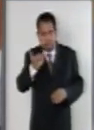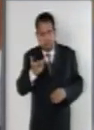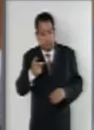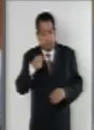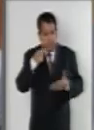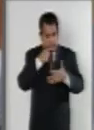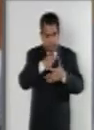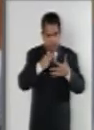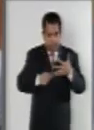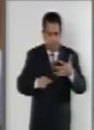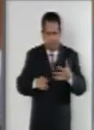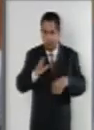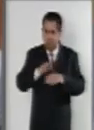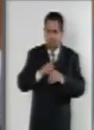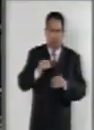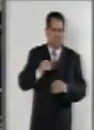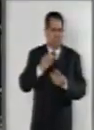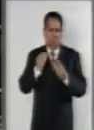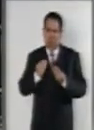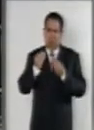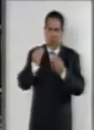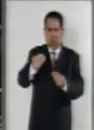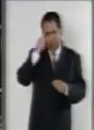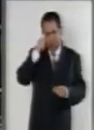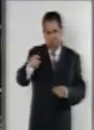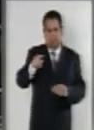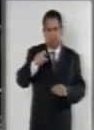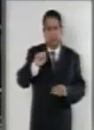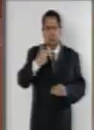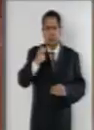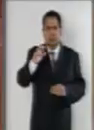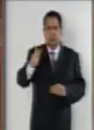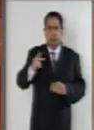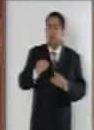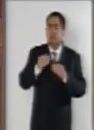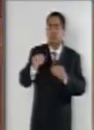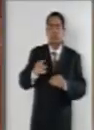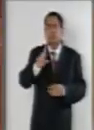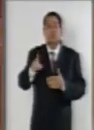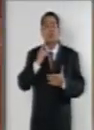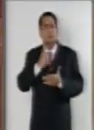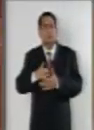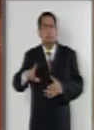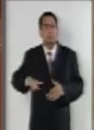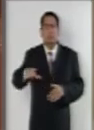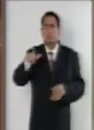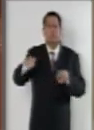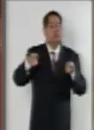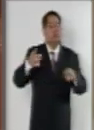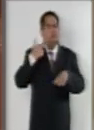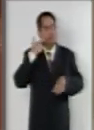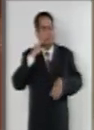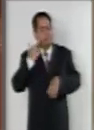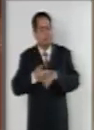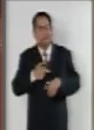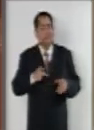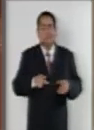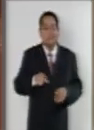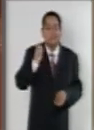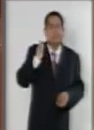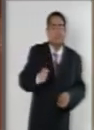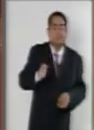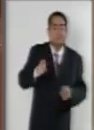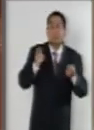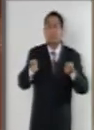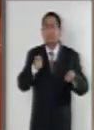estas sobrefacultades que se le están dando a la Secretaría de Hacienda no es que el Estado sea el rector, sino que el